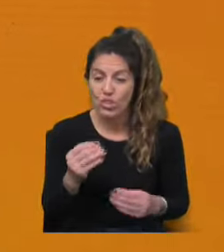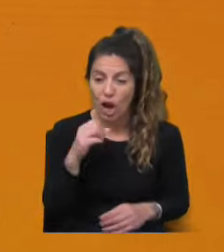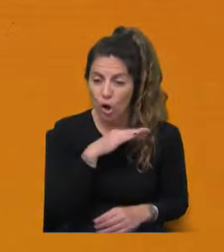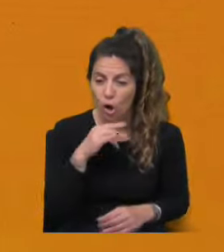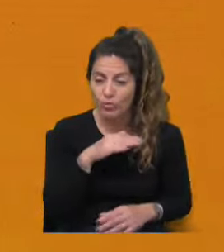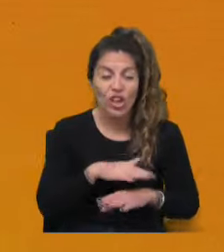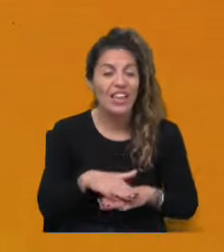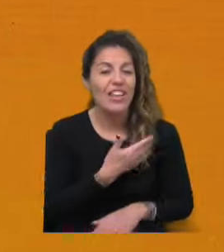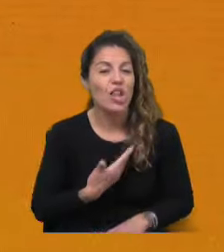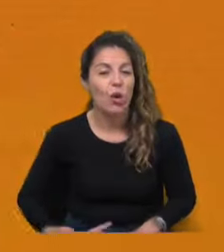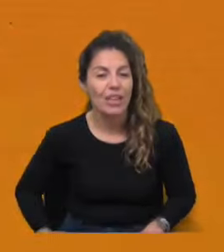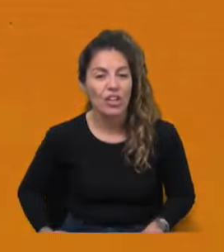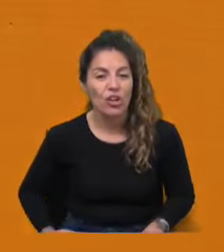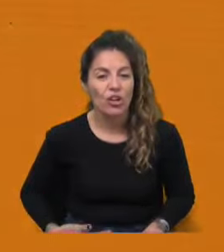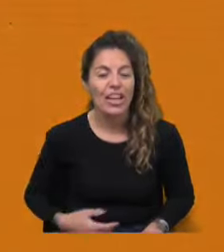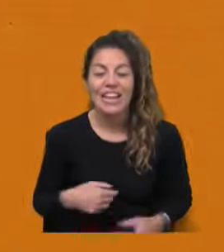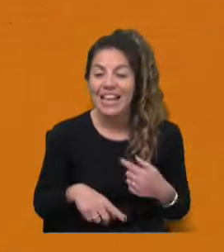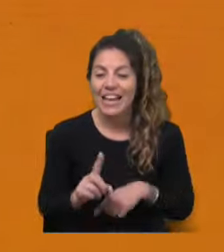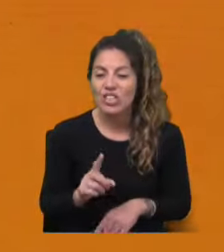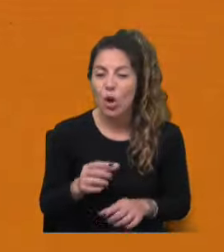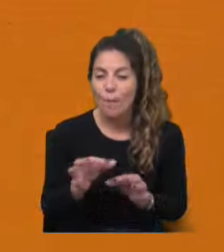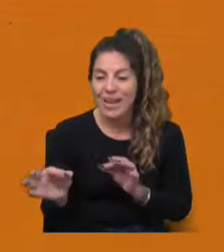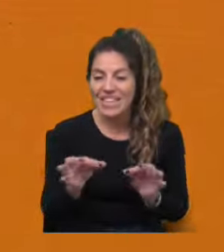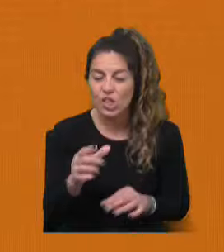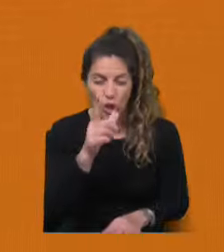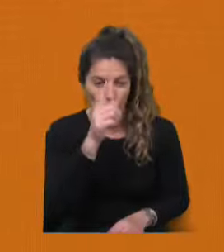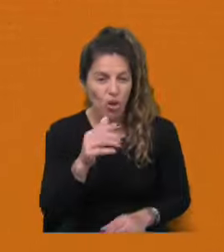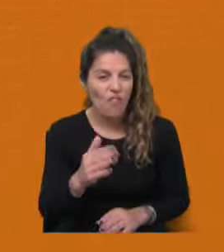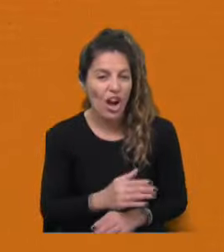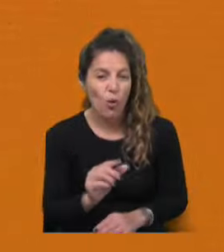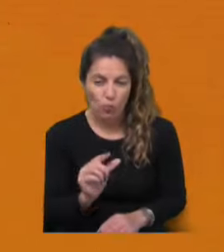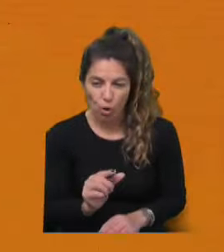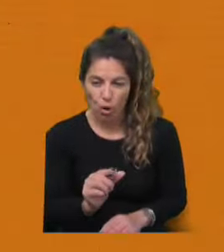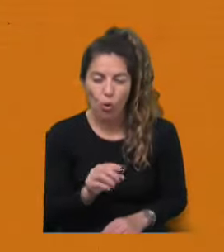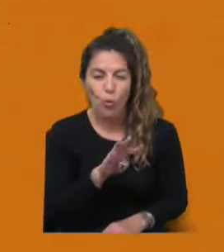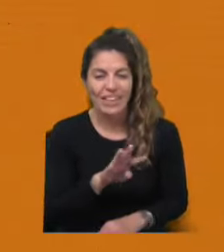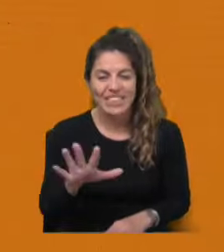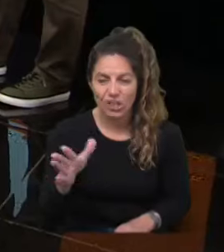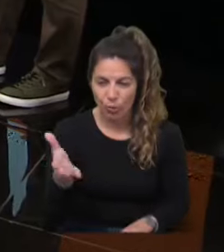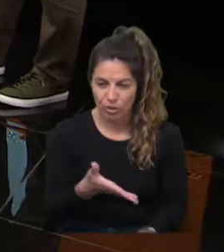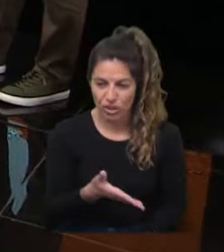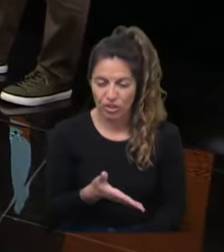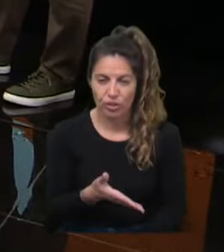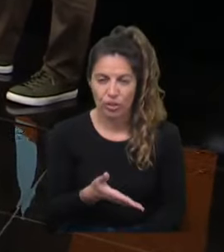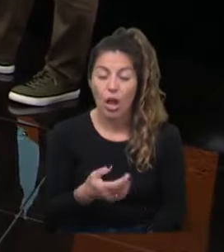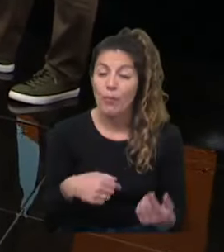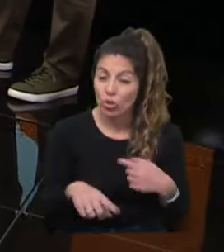a nivel de gobierno. Y en el caso de la medición de julio, baja un poco en este sentido, 45%, ¿no? Pero de todas formas estamos